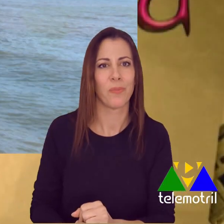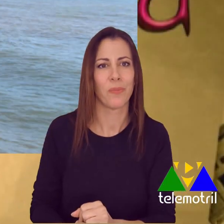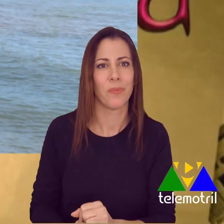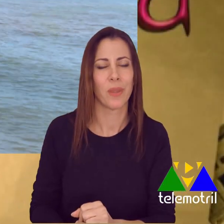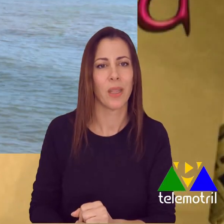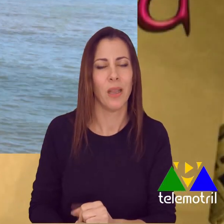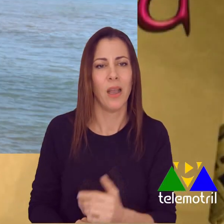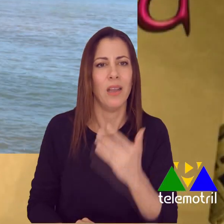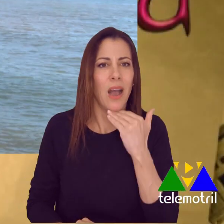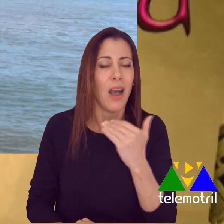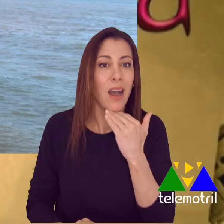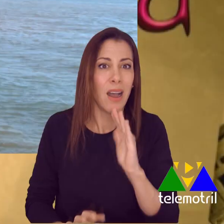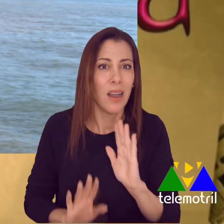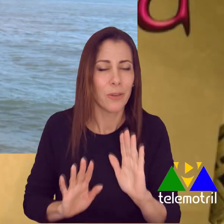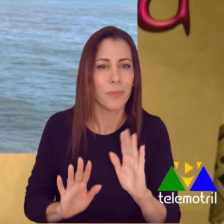Había